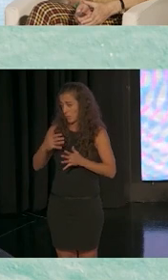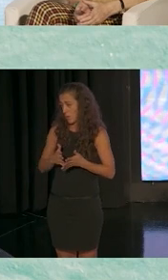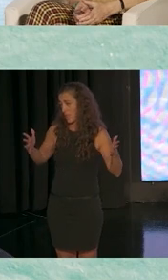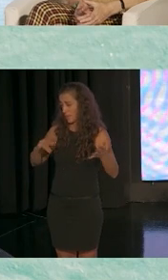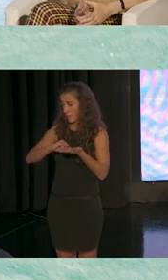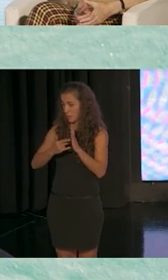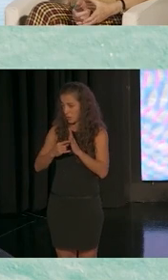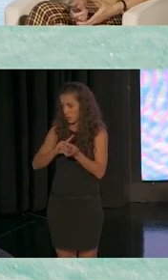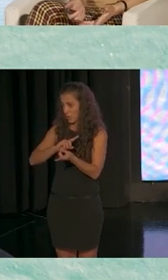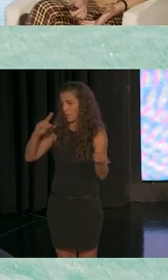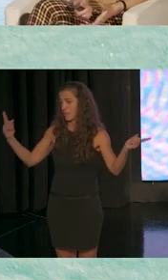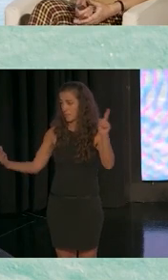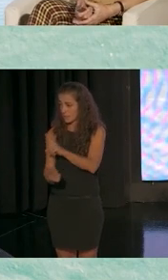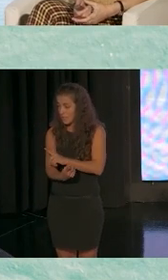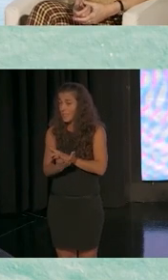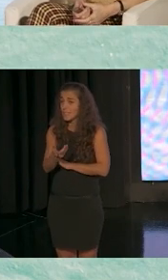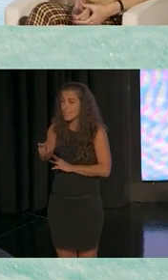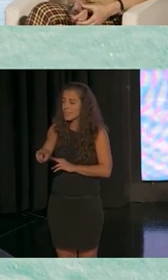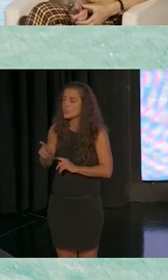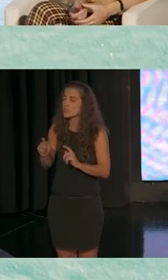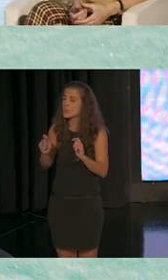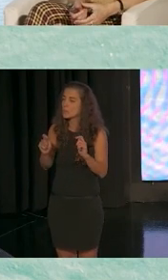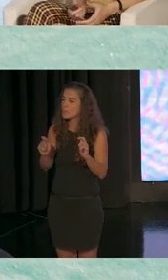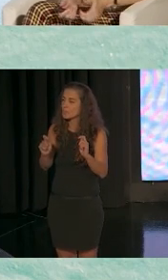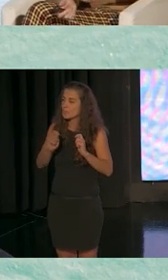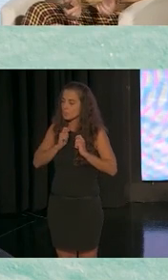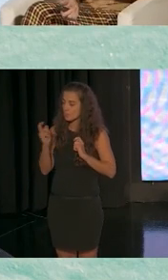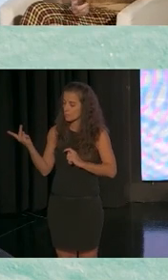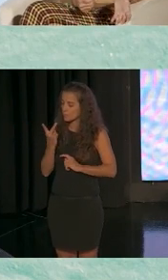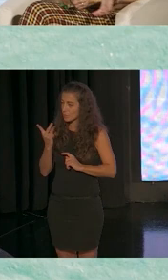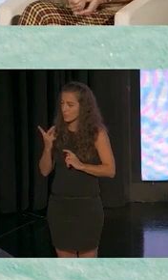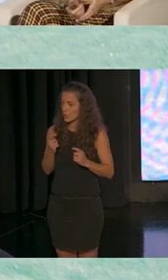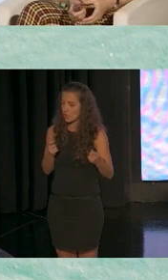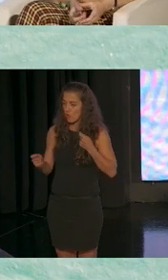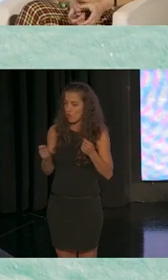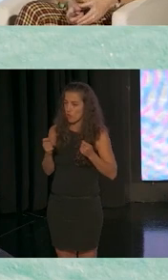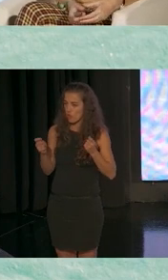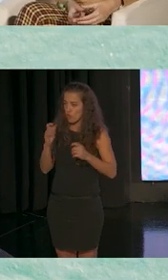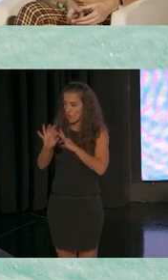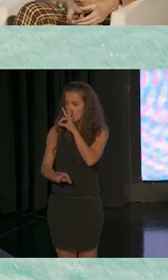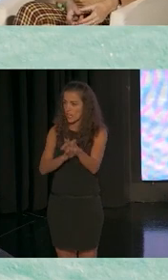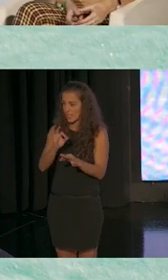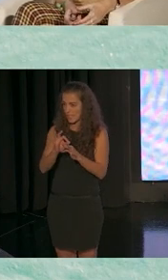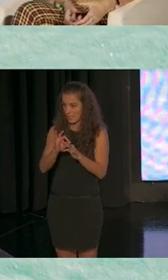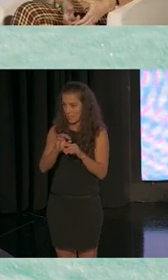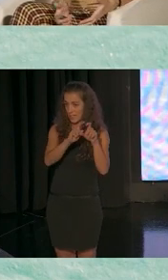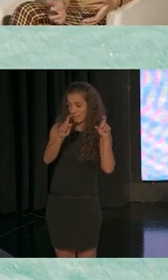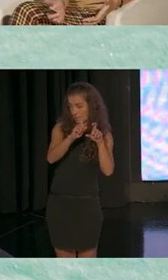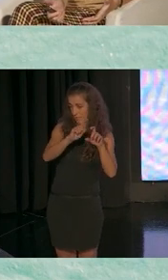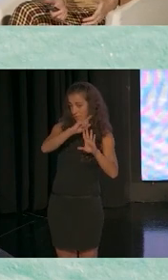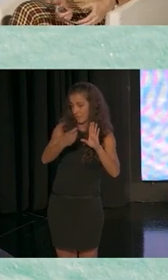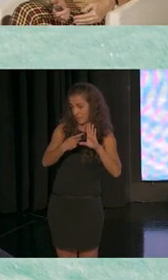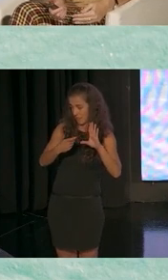transformación y eso nos ha llevado a co organizar junto con plena inclusión Pues un montón de